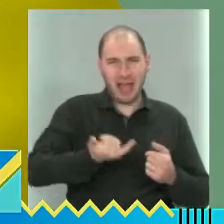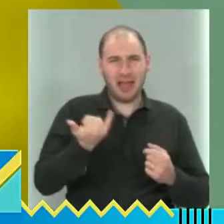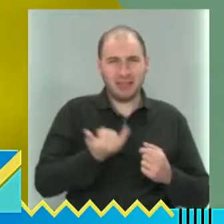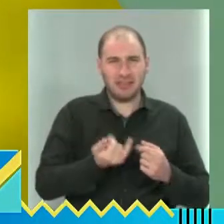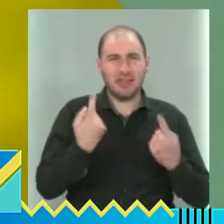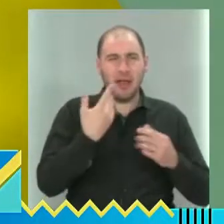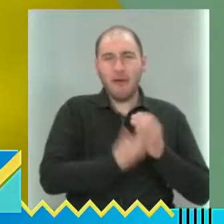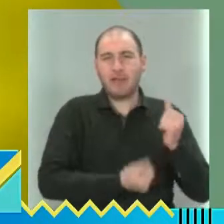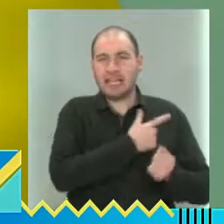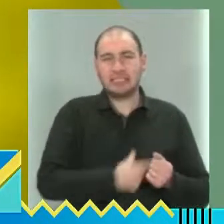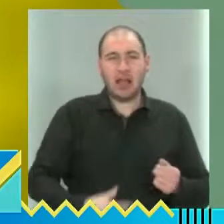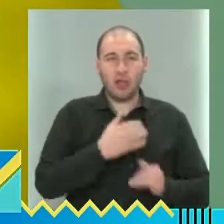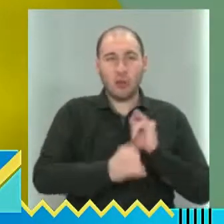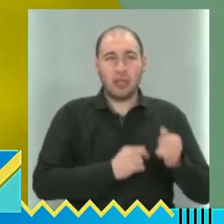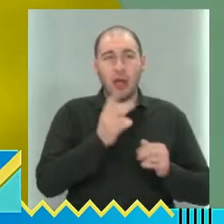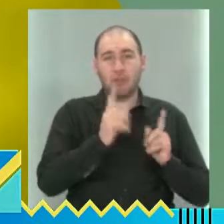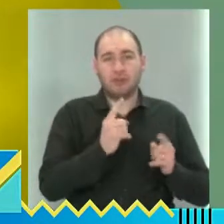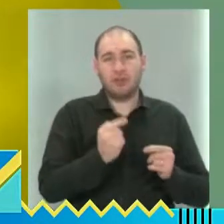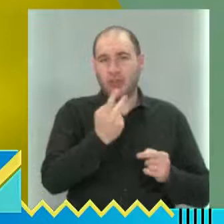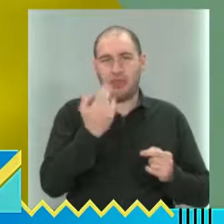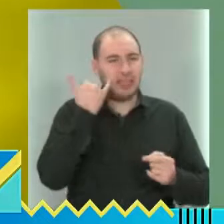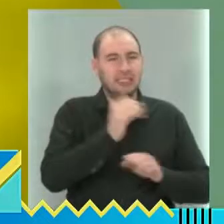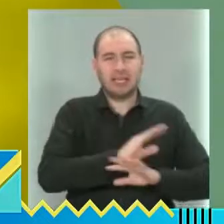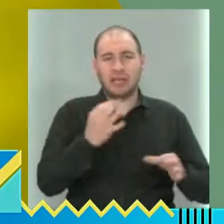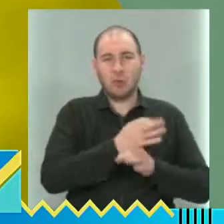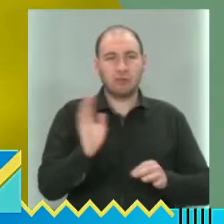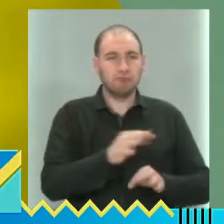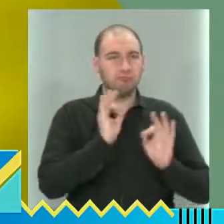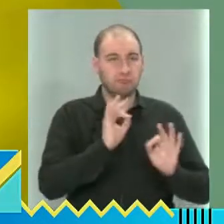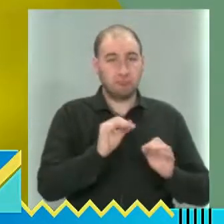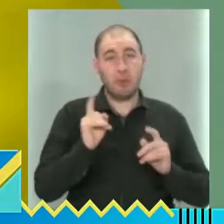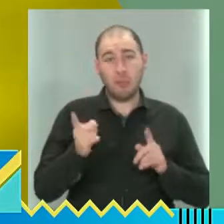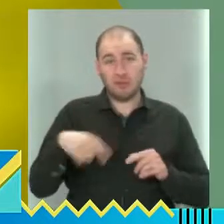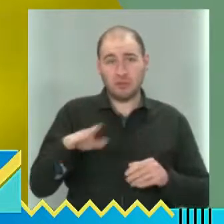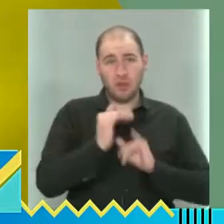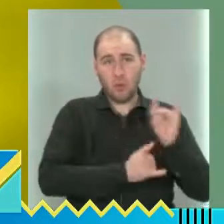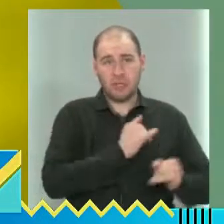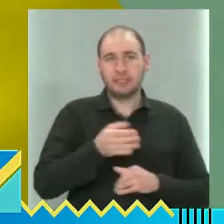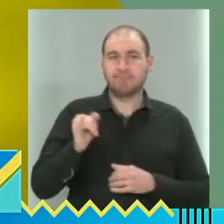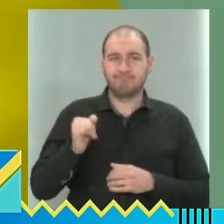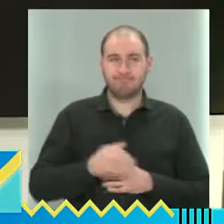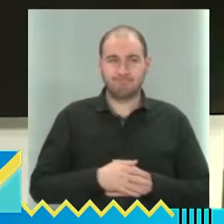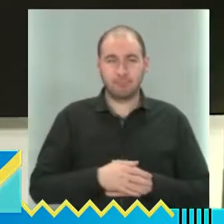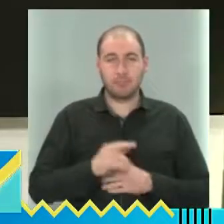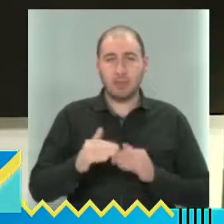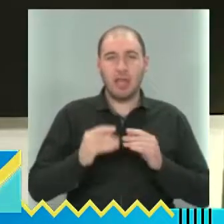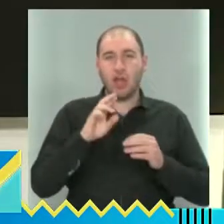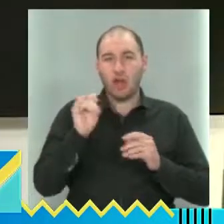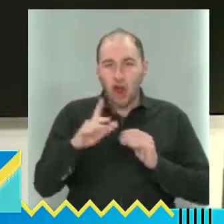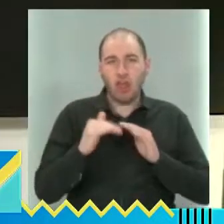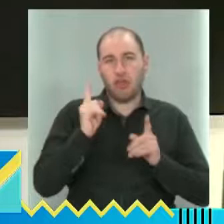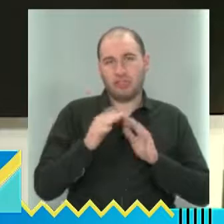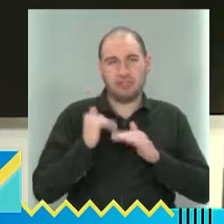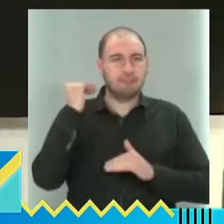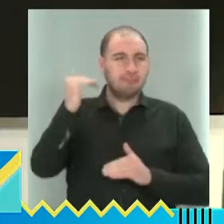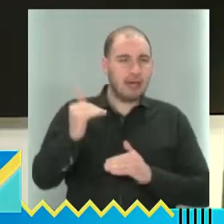decís, falencia del Estado en decir que con 2 docentes alcanza para toda una escuela, lo decían las mismas maestras. Exactamente, y que se excede el rol del docente, sí, que